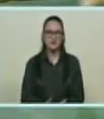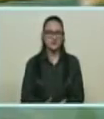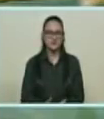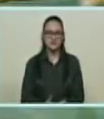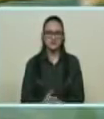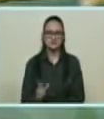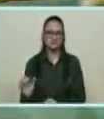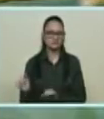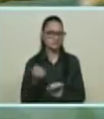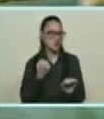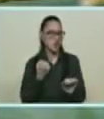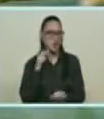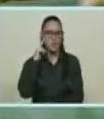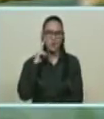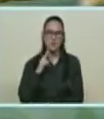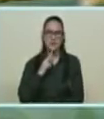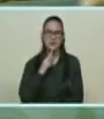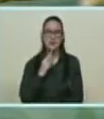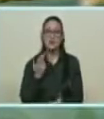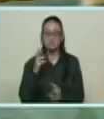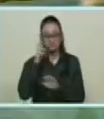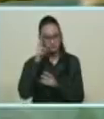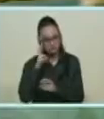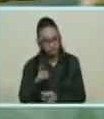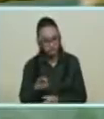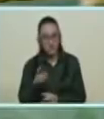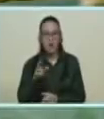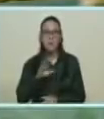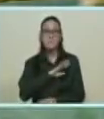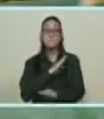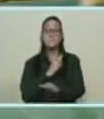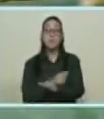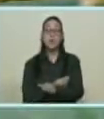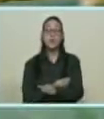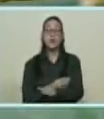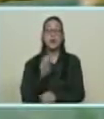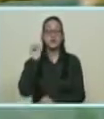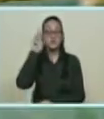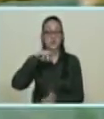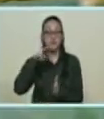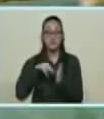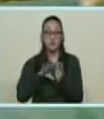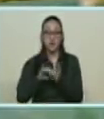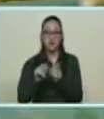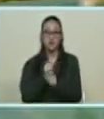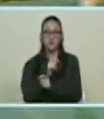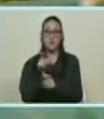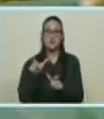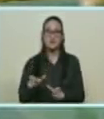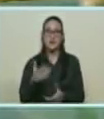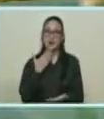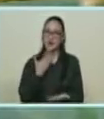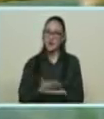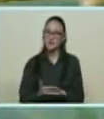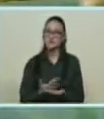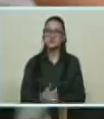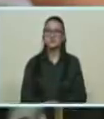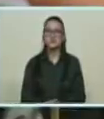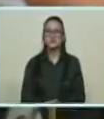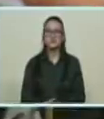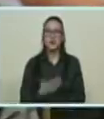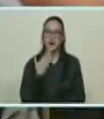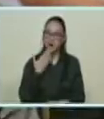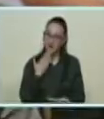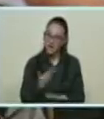antivenezolano, antibolivariano, han reconocido el poder de la Asamblea Nacional Constituyente. Muchas gracias.